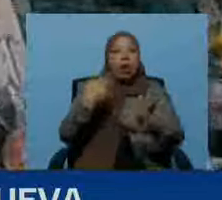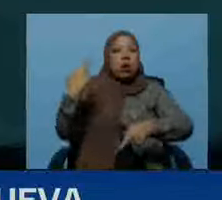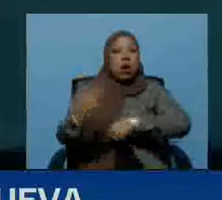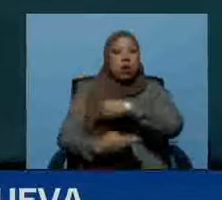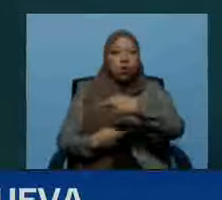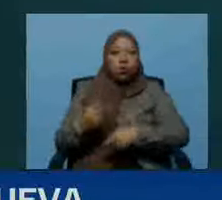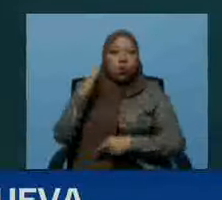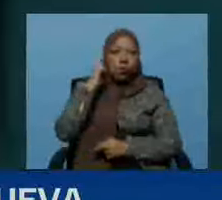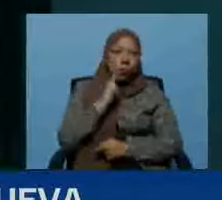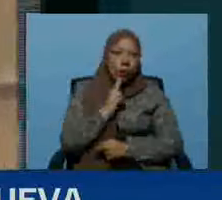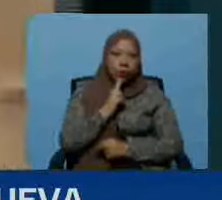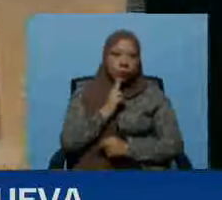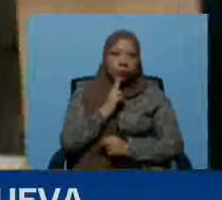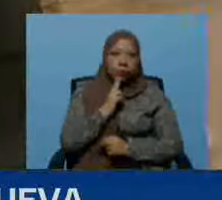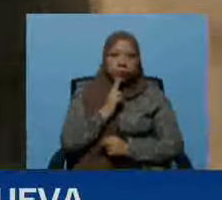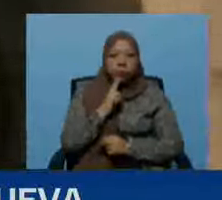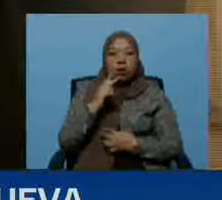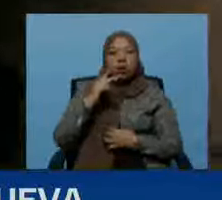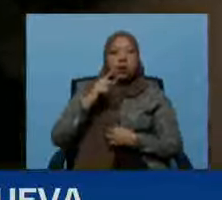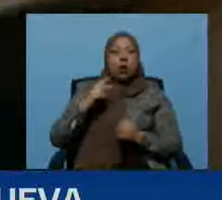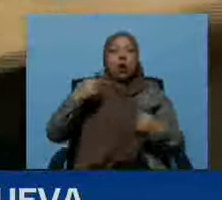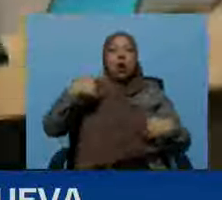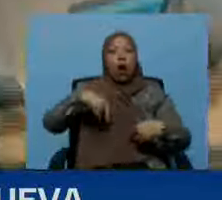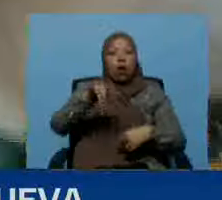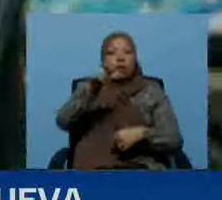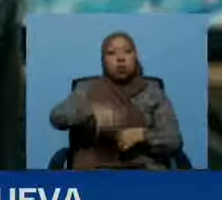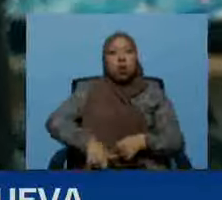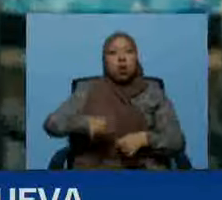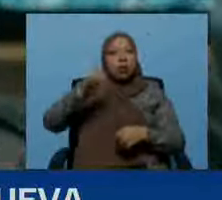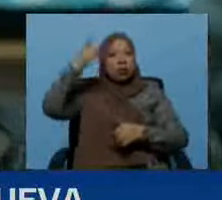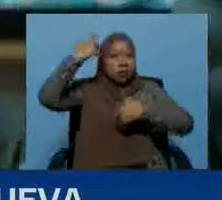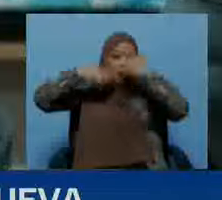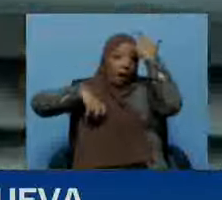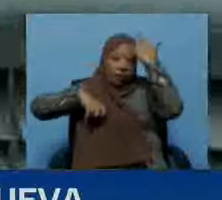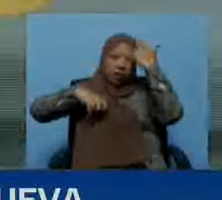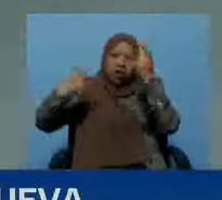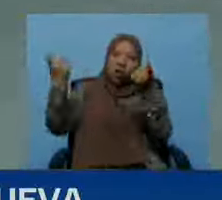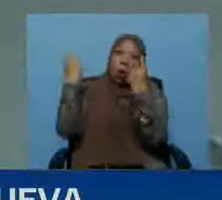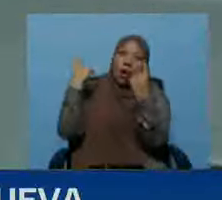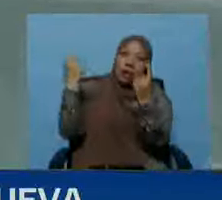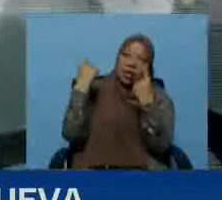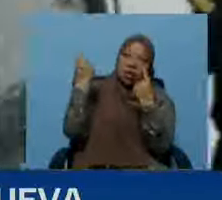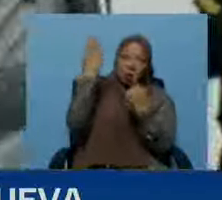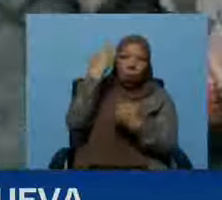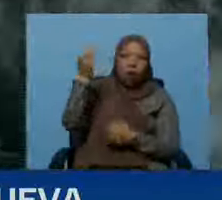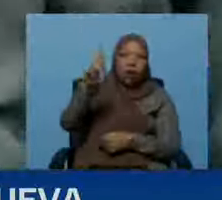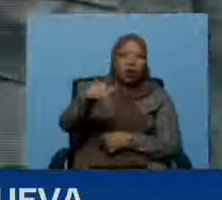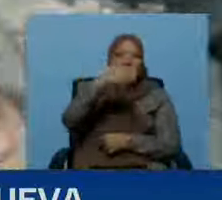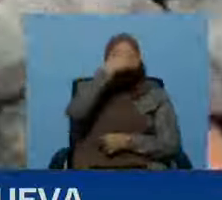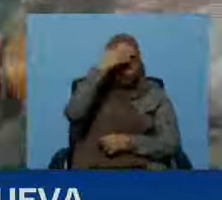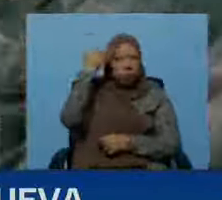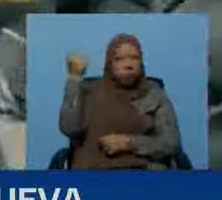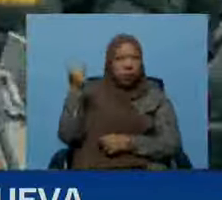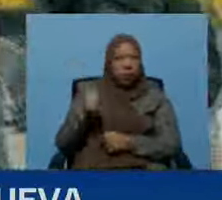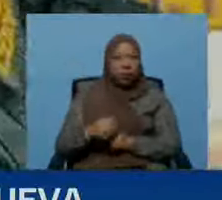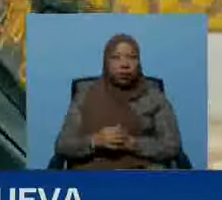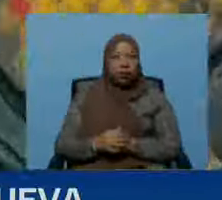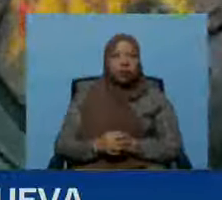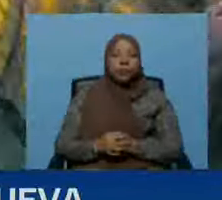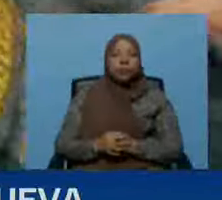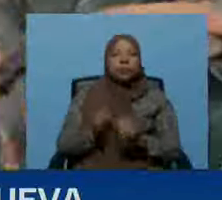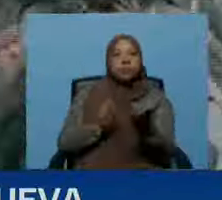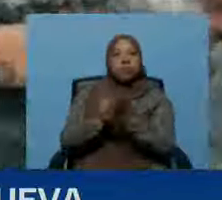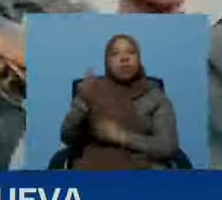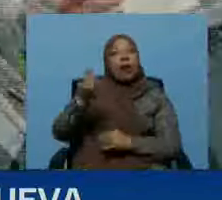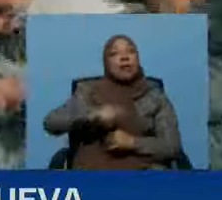Revolución Bolivariana por parte de nuestro comandante supremo y eterno, Hugo Rafael Chávez Frías, ante